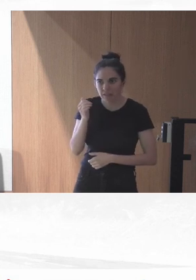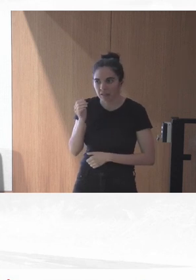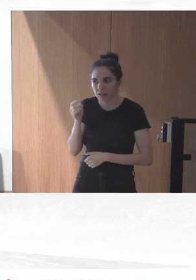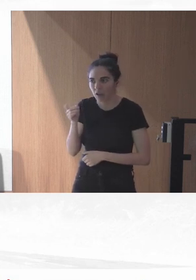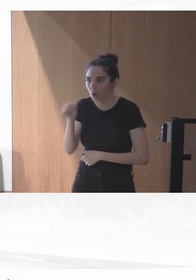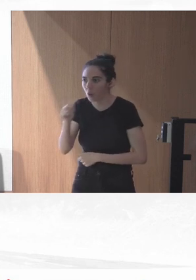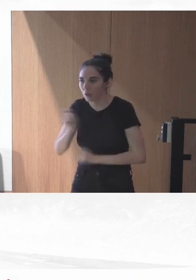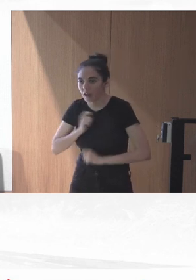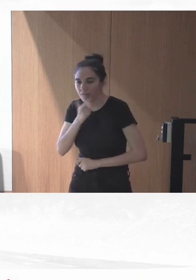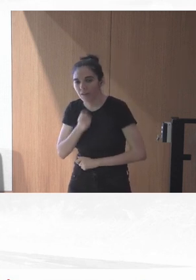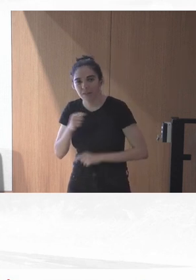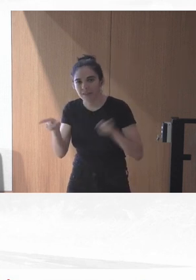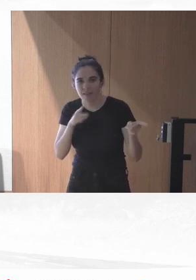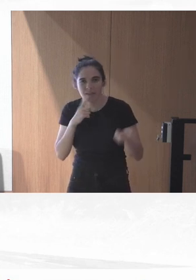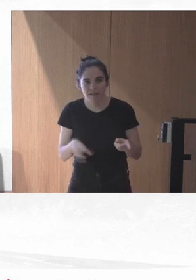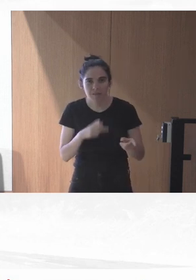fiscales,